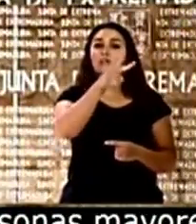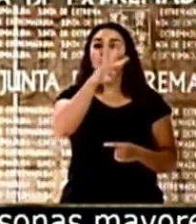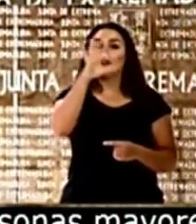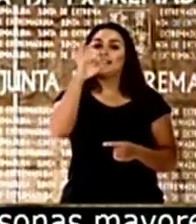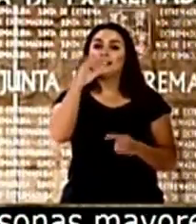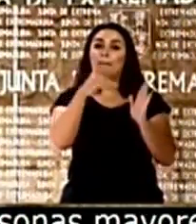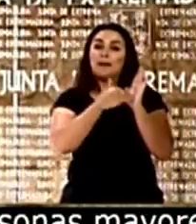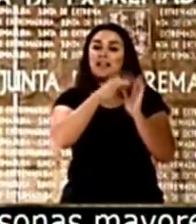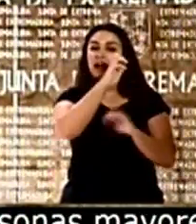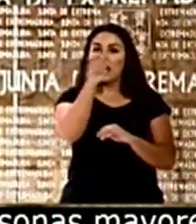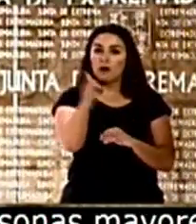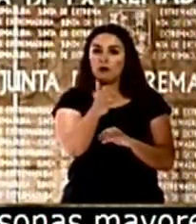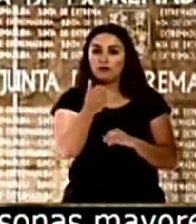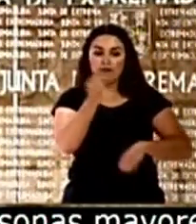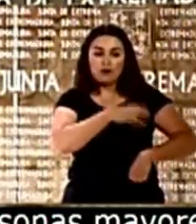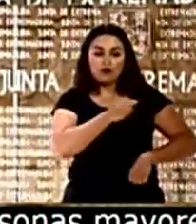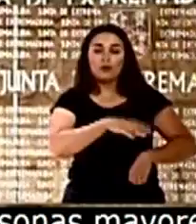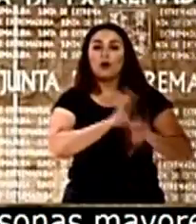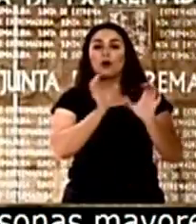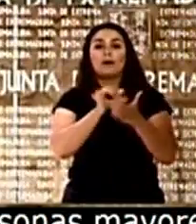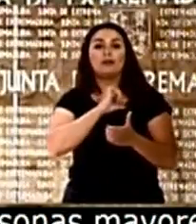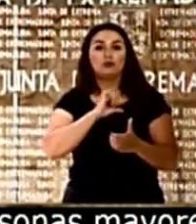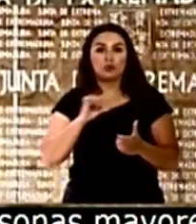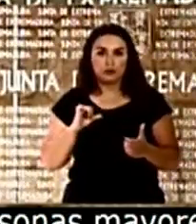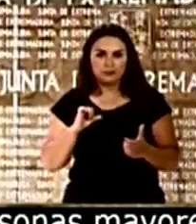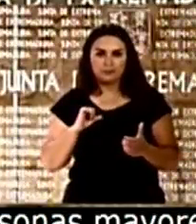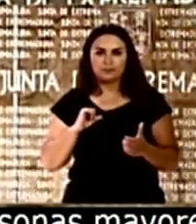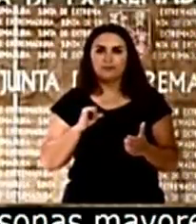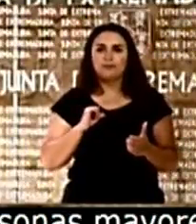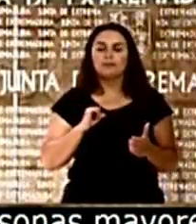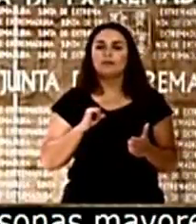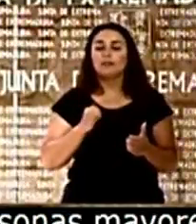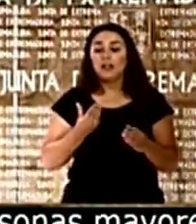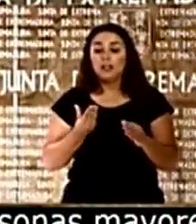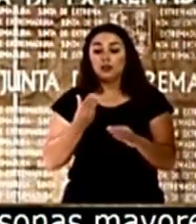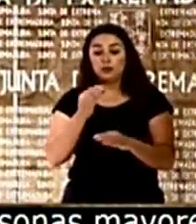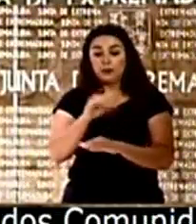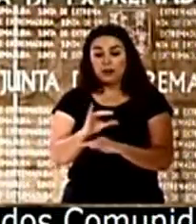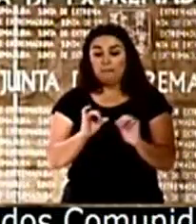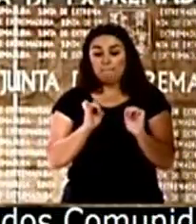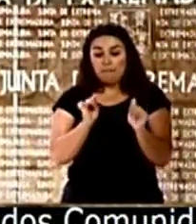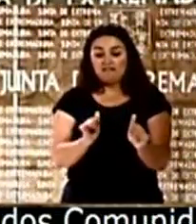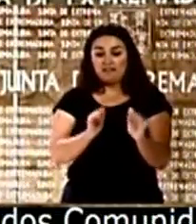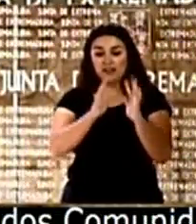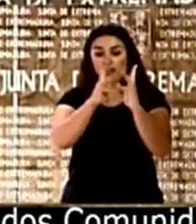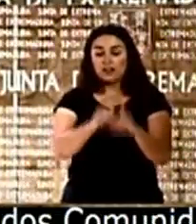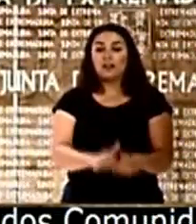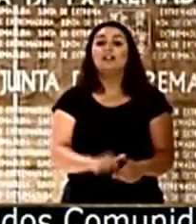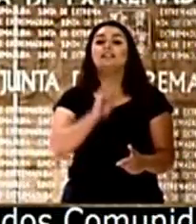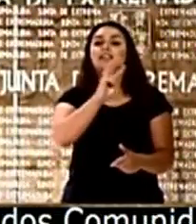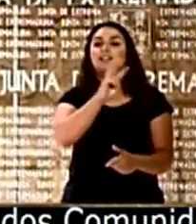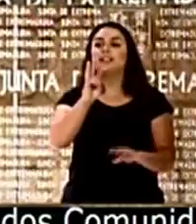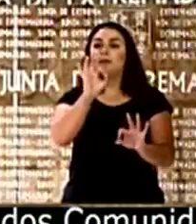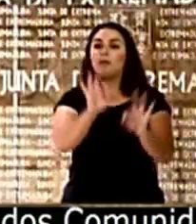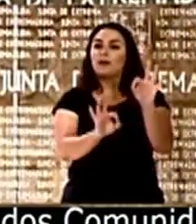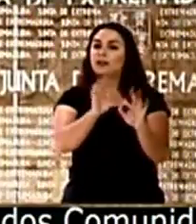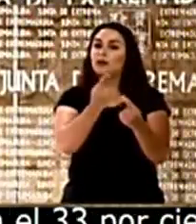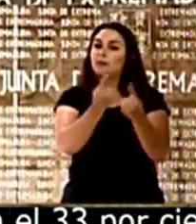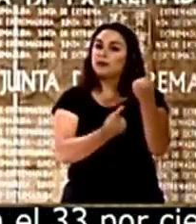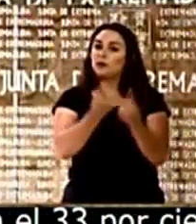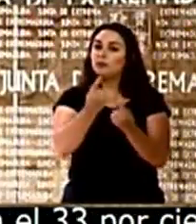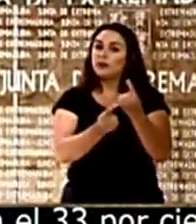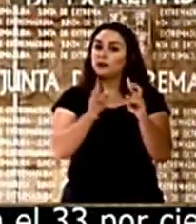3.240.000 euros de fondos Comunidad Autónoma. La subvención inicialmente se cifra en el 33% del presupuesto de